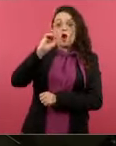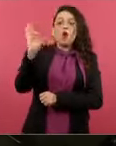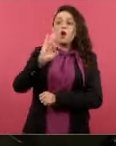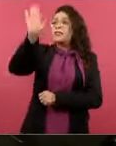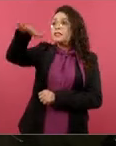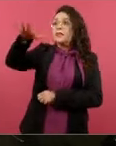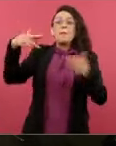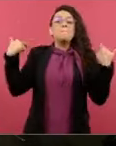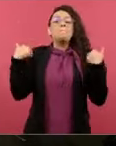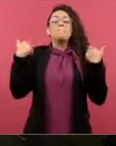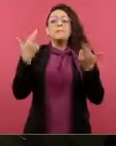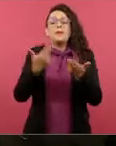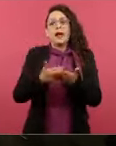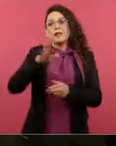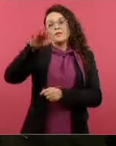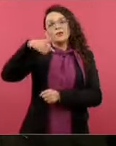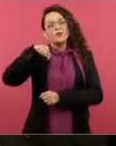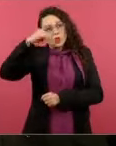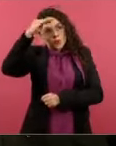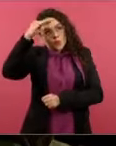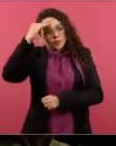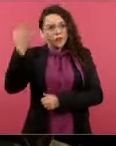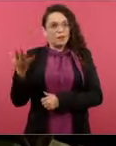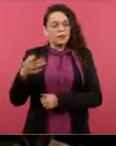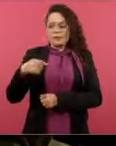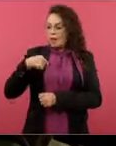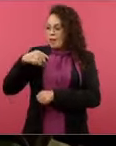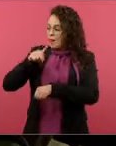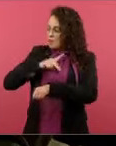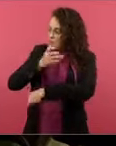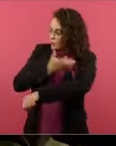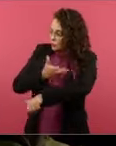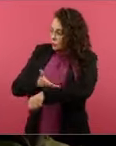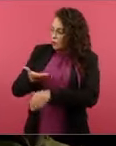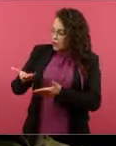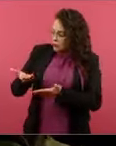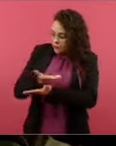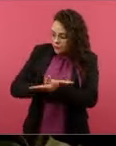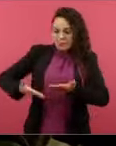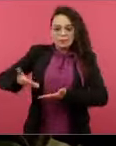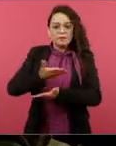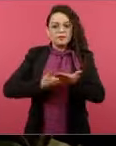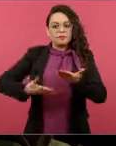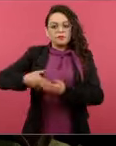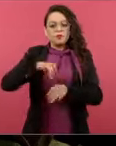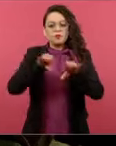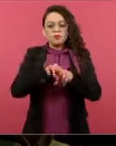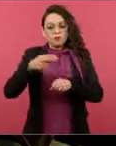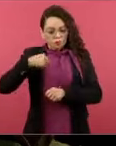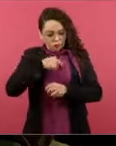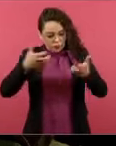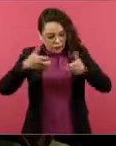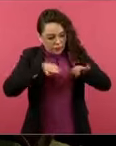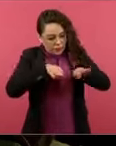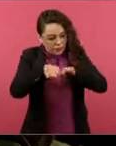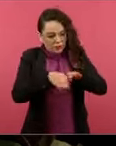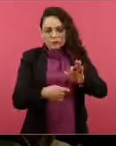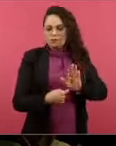maestra, nos gustaría aquí en el grupo dar a conocer los resultados de nuestro trabajo en